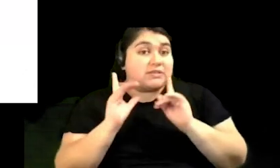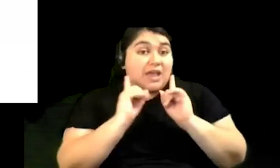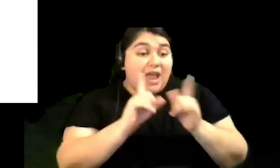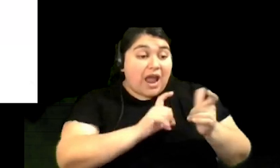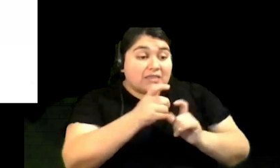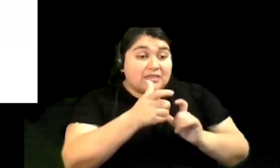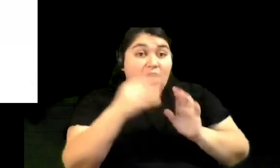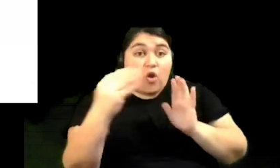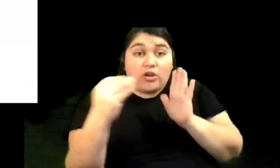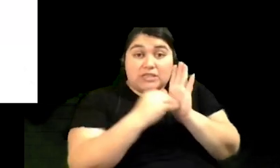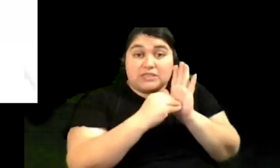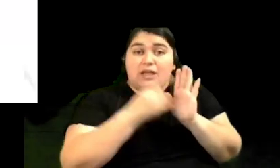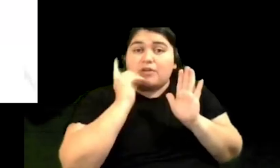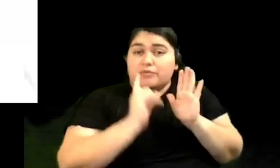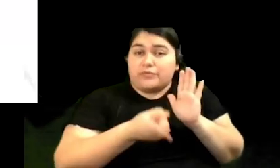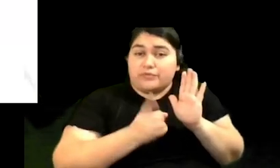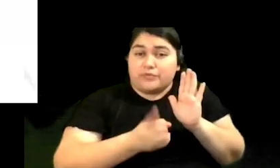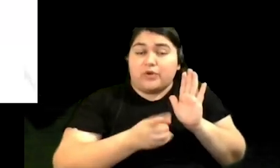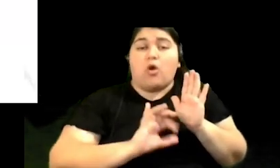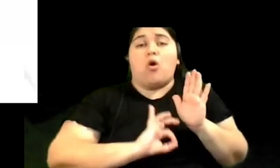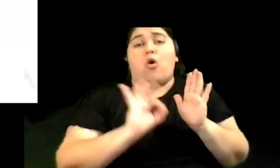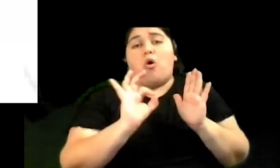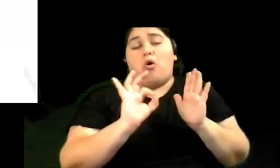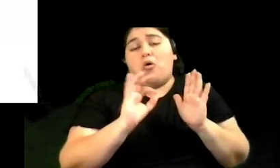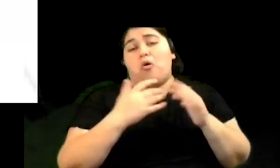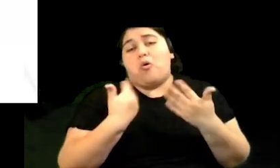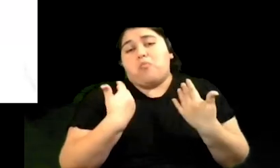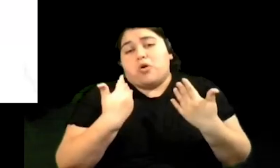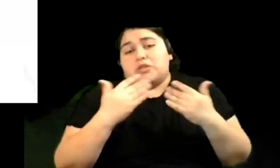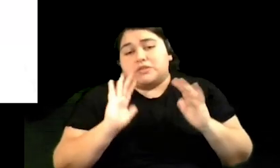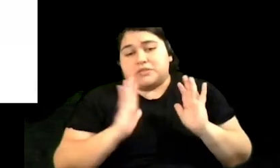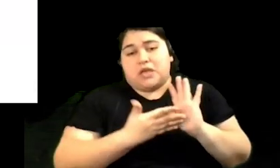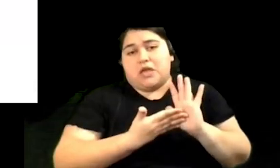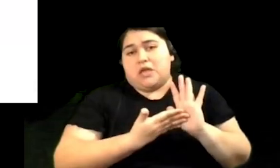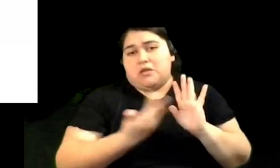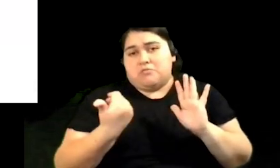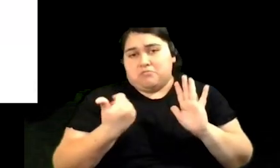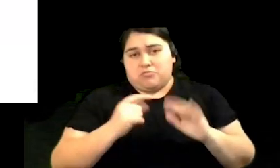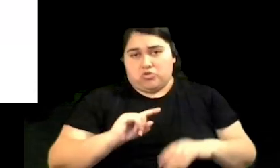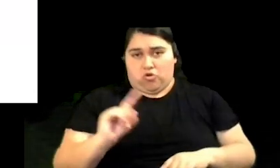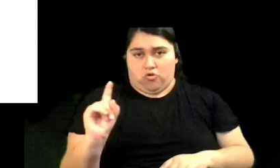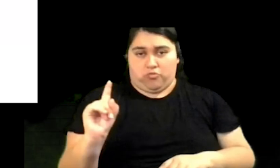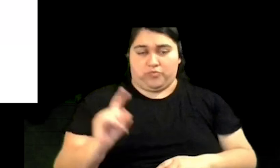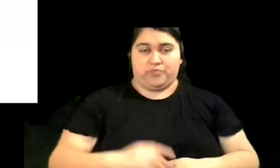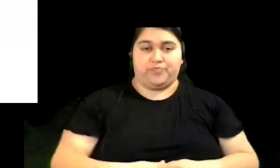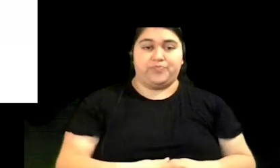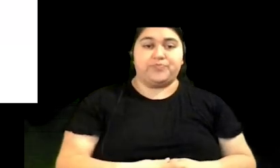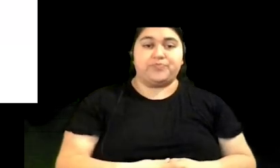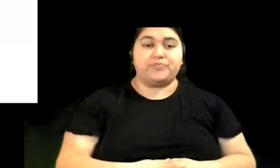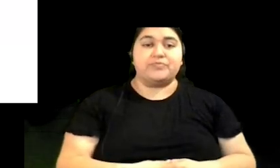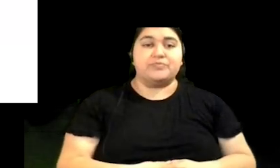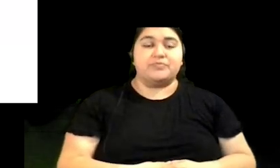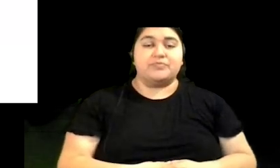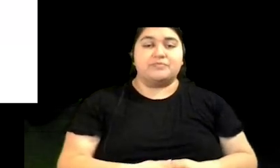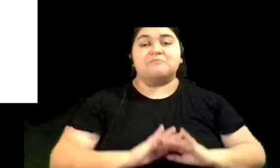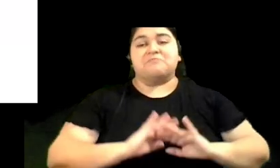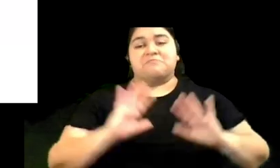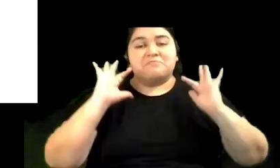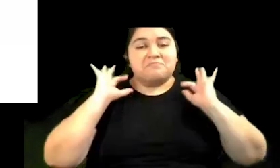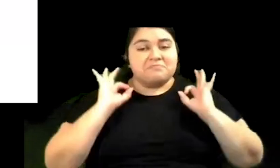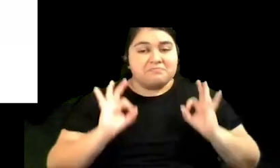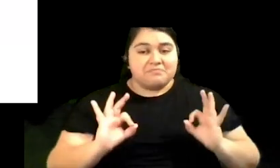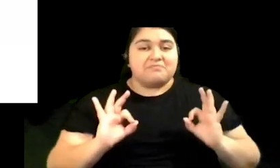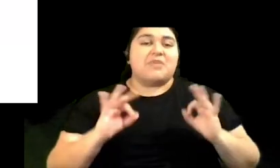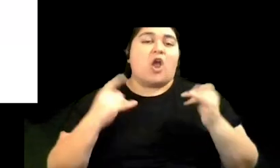categoría o que no sea excluido del régimen simplificado. Y hasta aquí